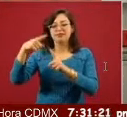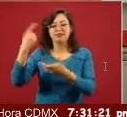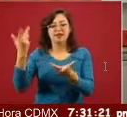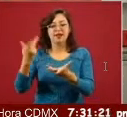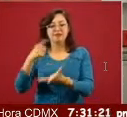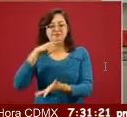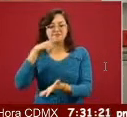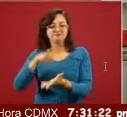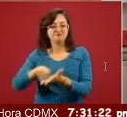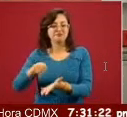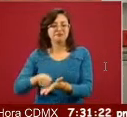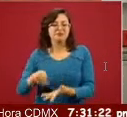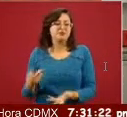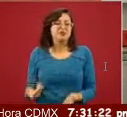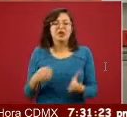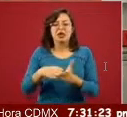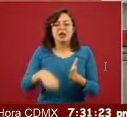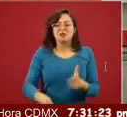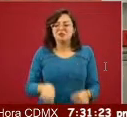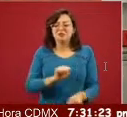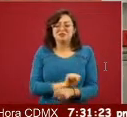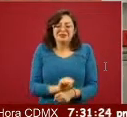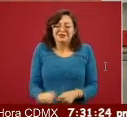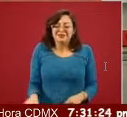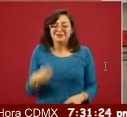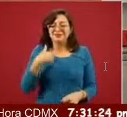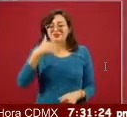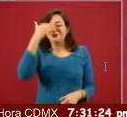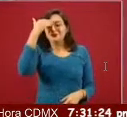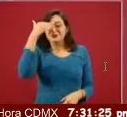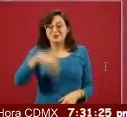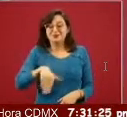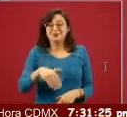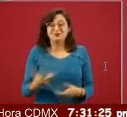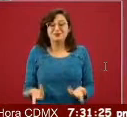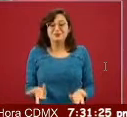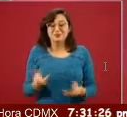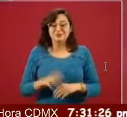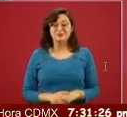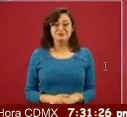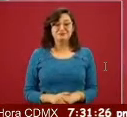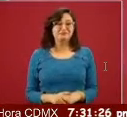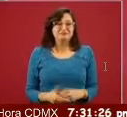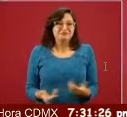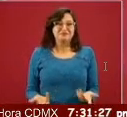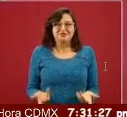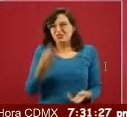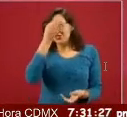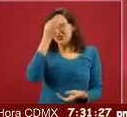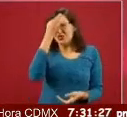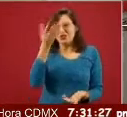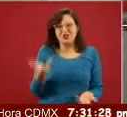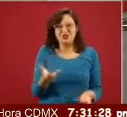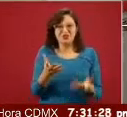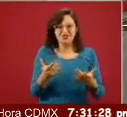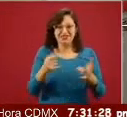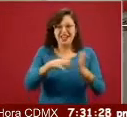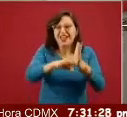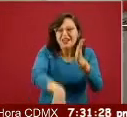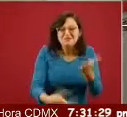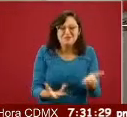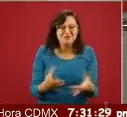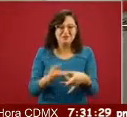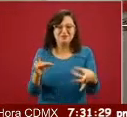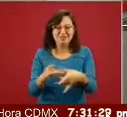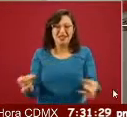¿no? Es un ejemplo muy simple, lo sé, casi fuera de lugar, pero para ilustrar cómo esta